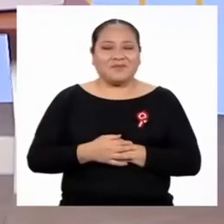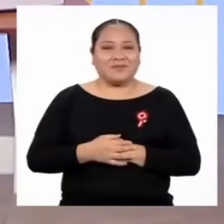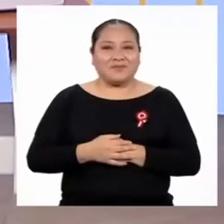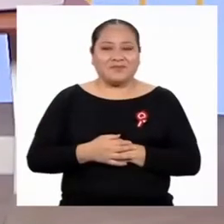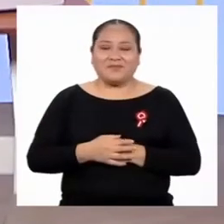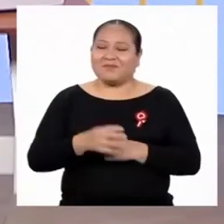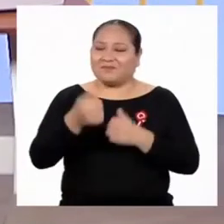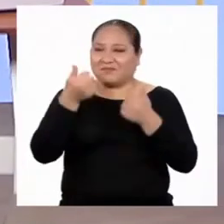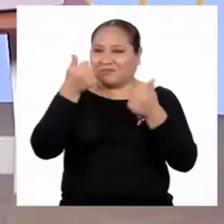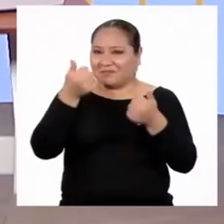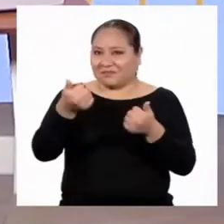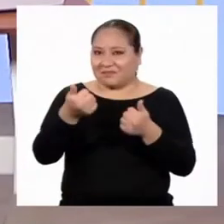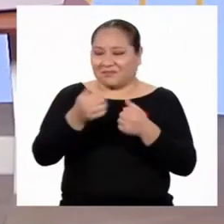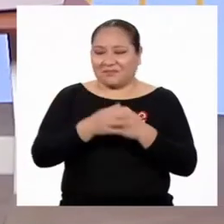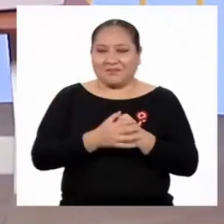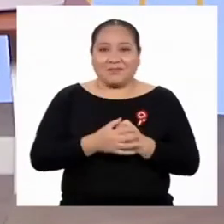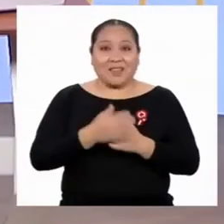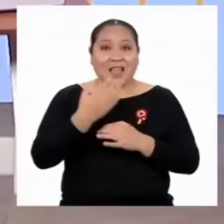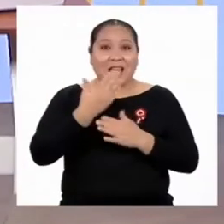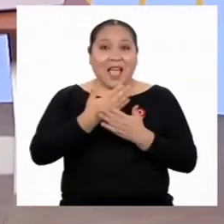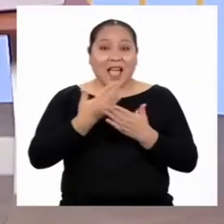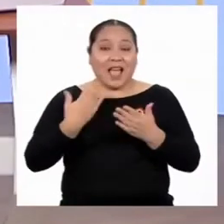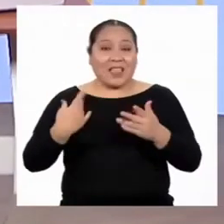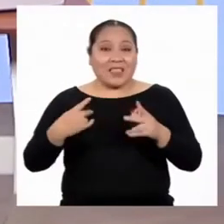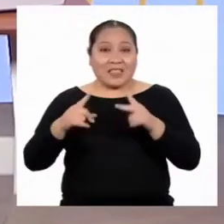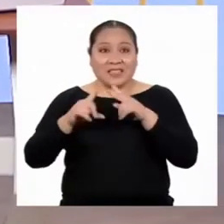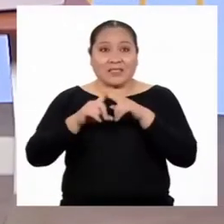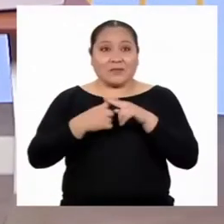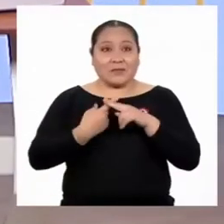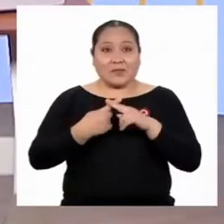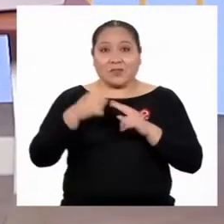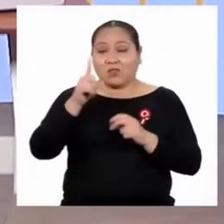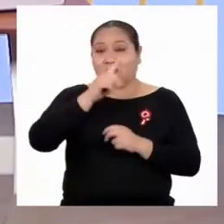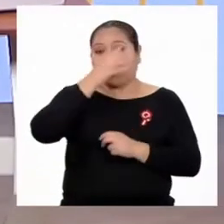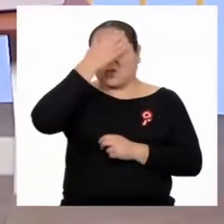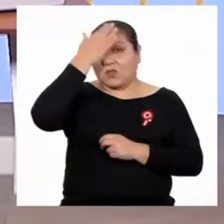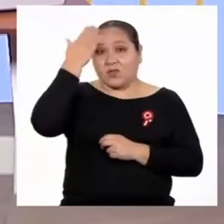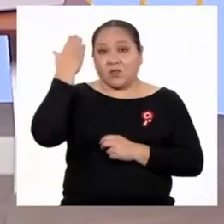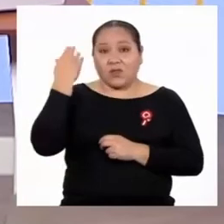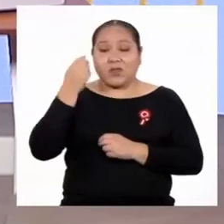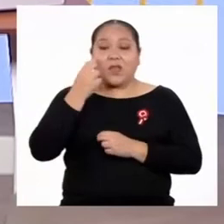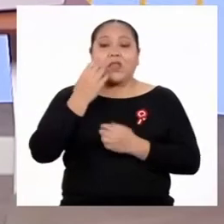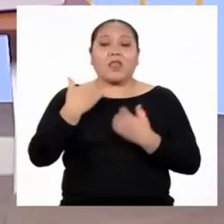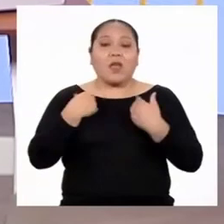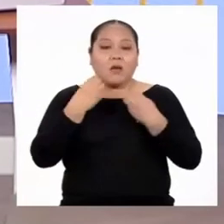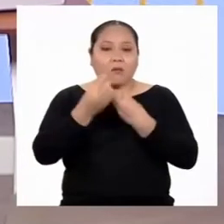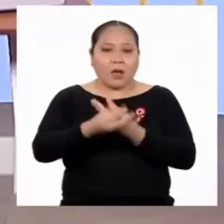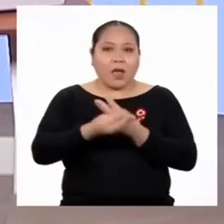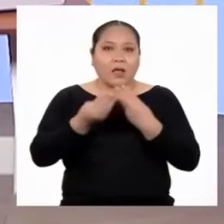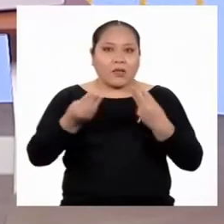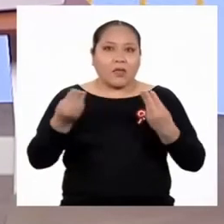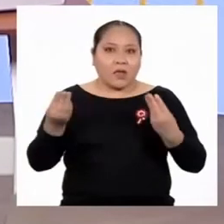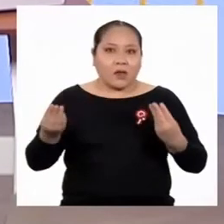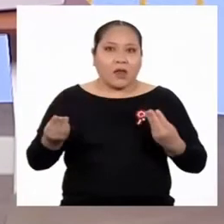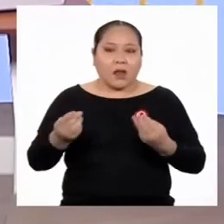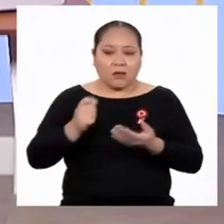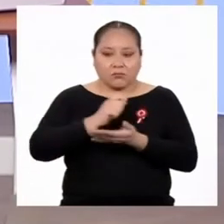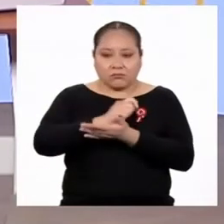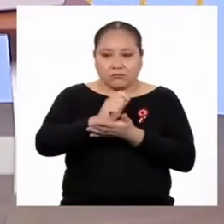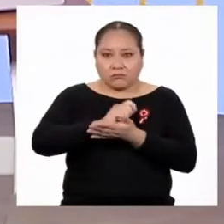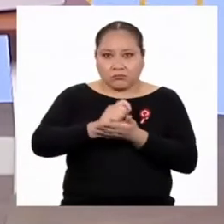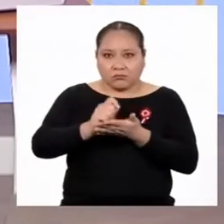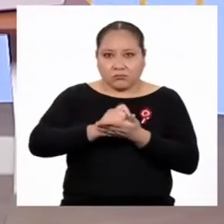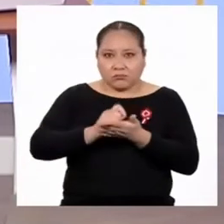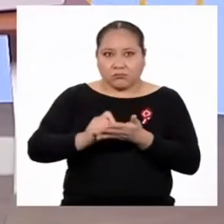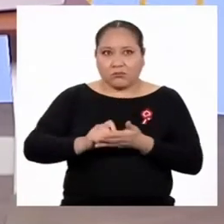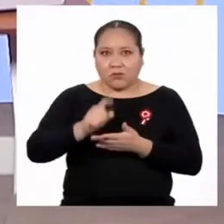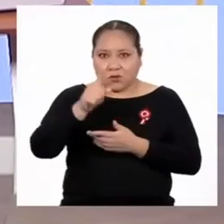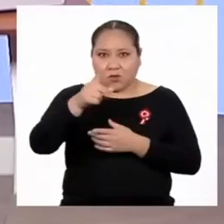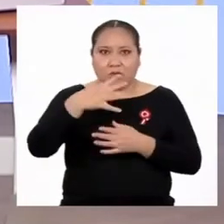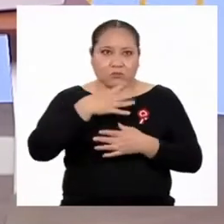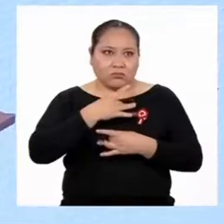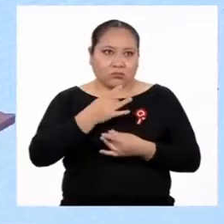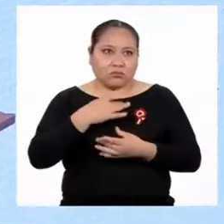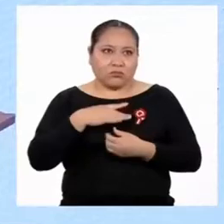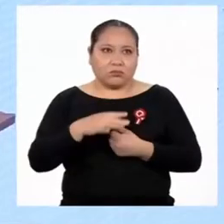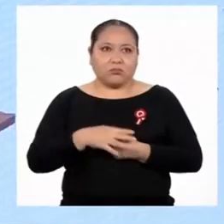¡Qué bueno! Antes de arrancar, no se olviden de tener sus materiales a la mano para apuntar lo que les